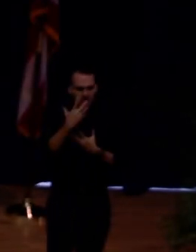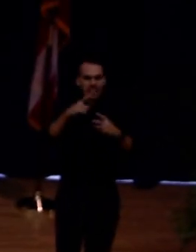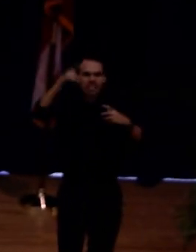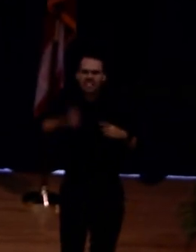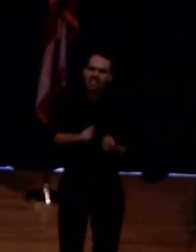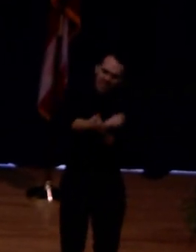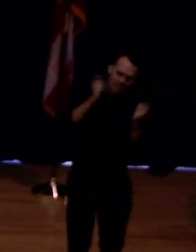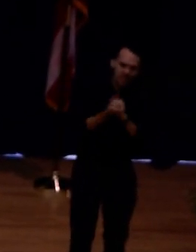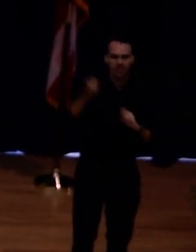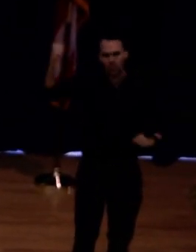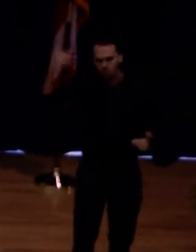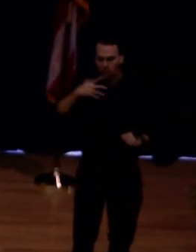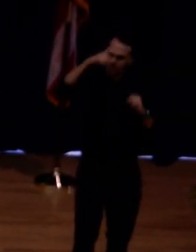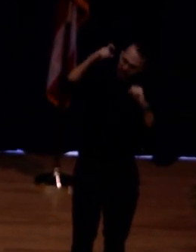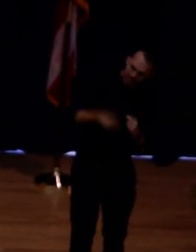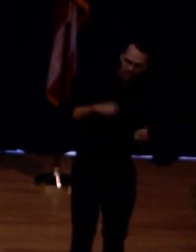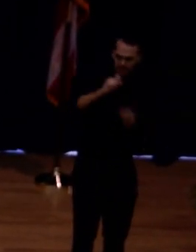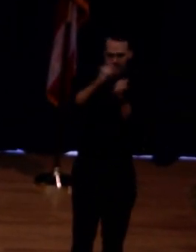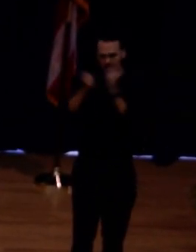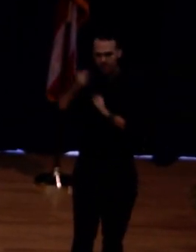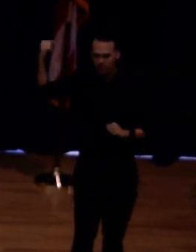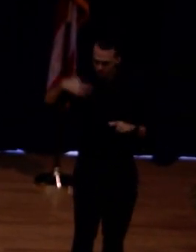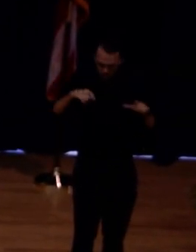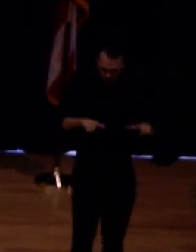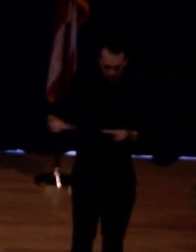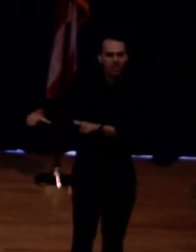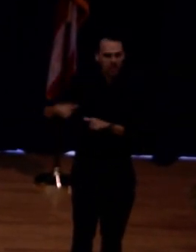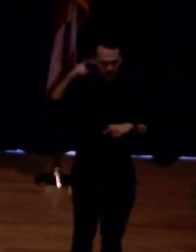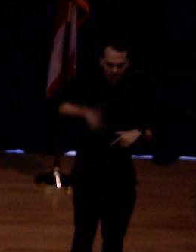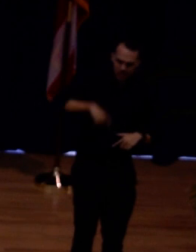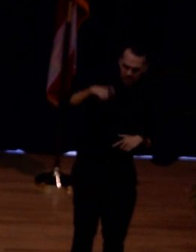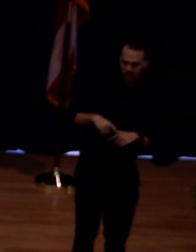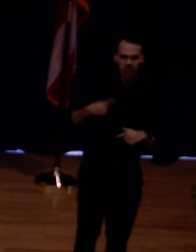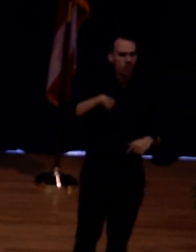cambio, un grupo, ¿verdad?, de personas profesionales,